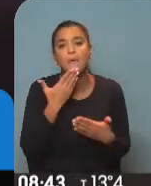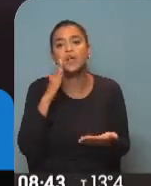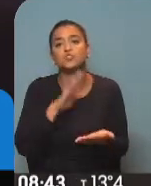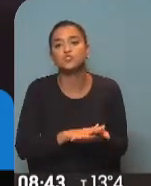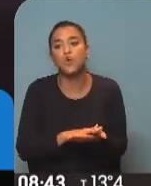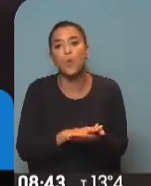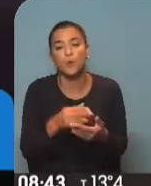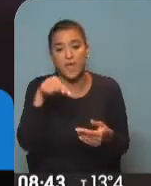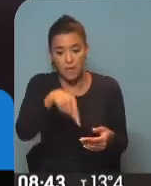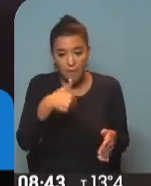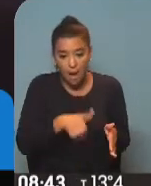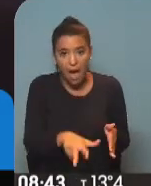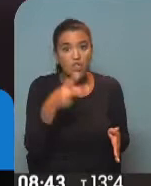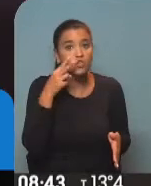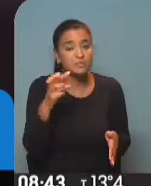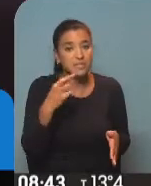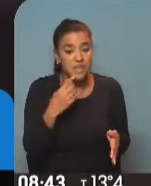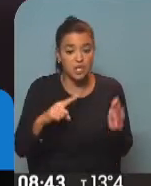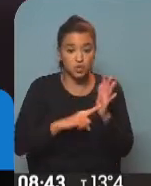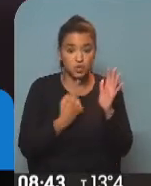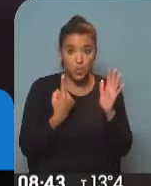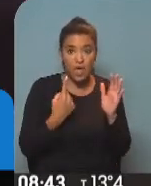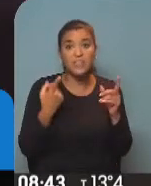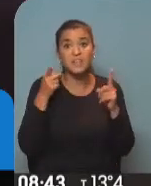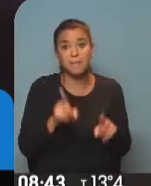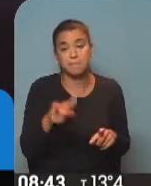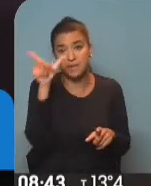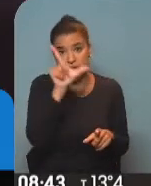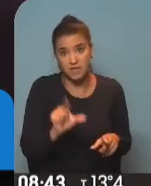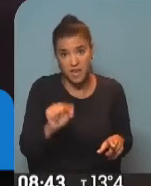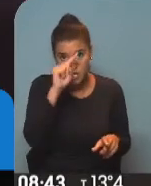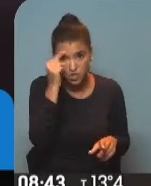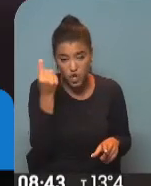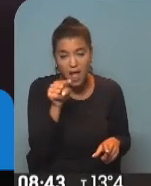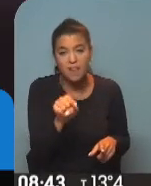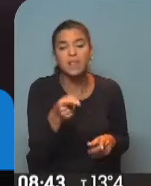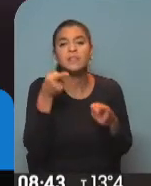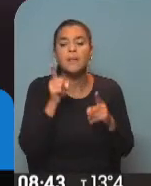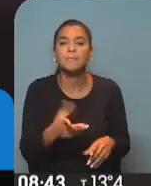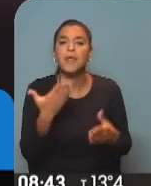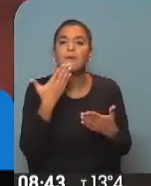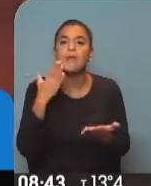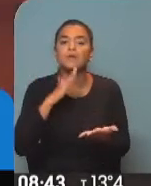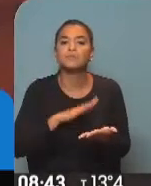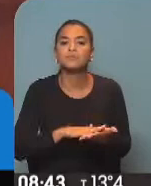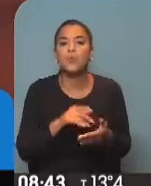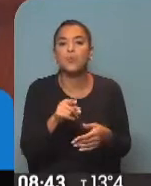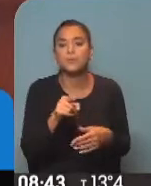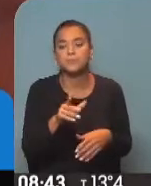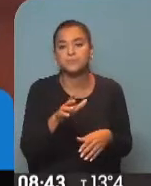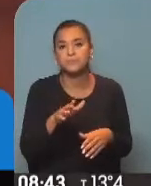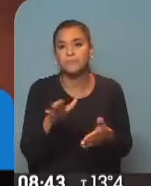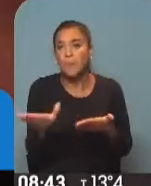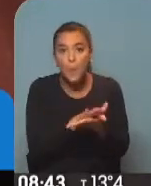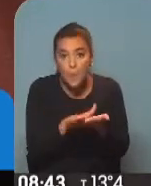este 2019 tanto en la ciudad como a nivel nacional y sobre todas las cosas también en dejar sentadas las bases